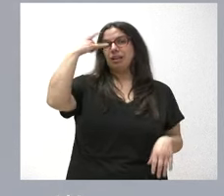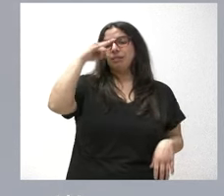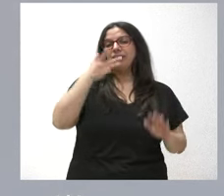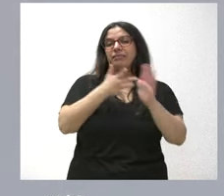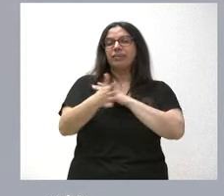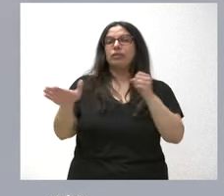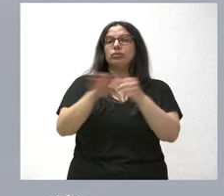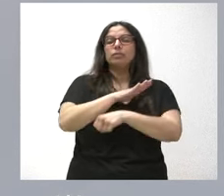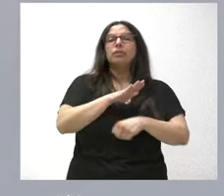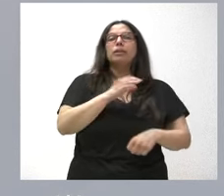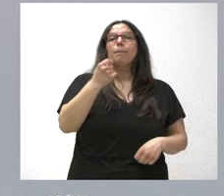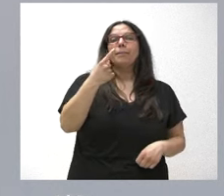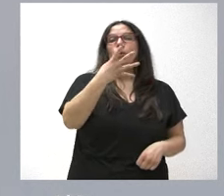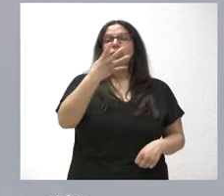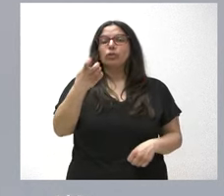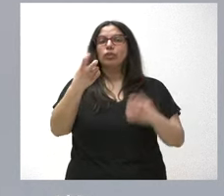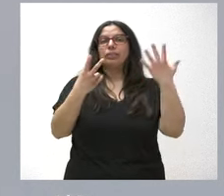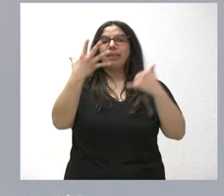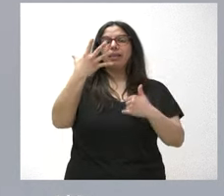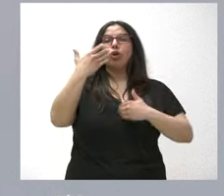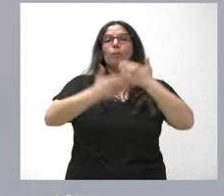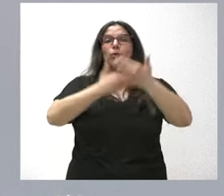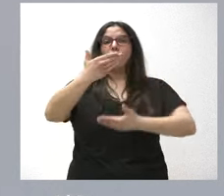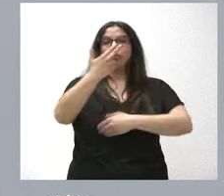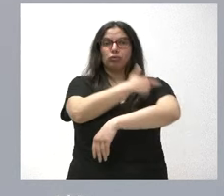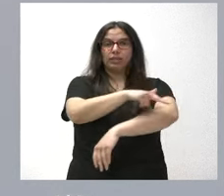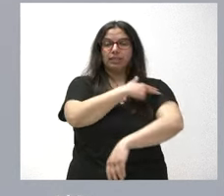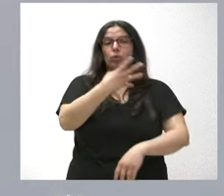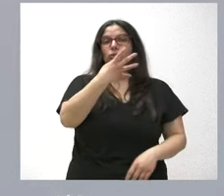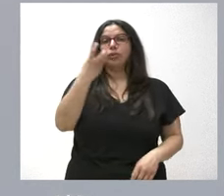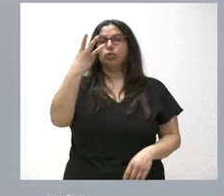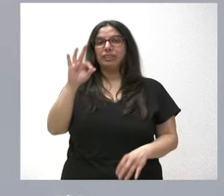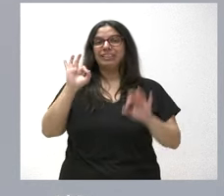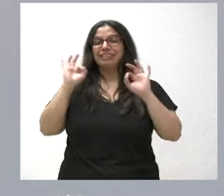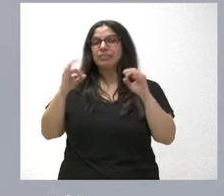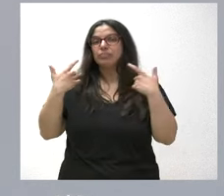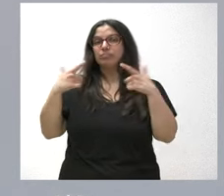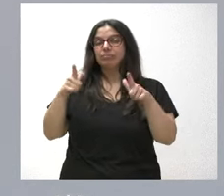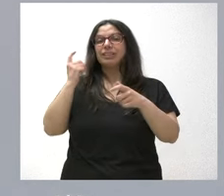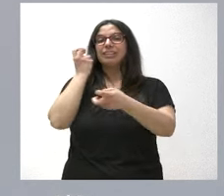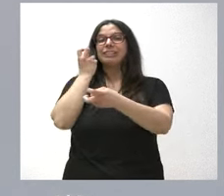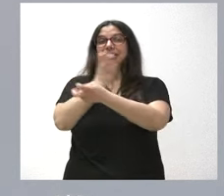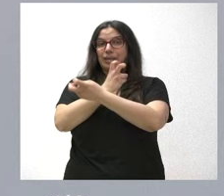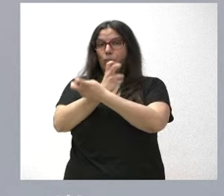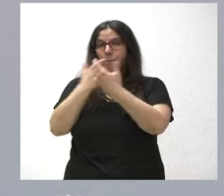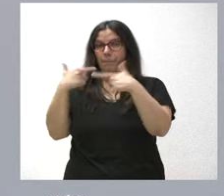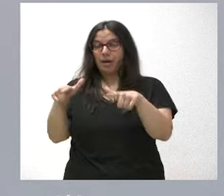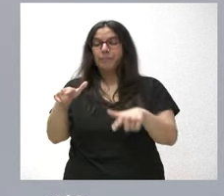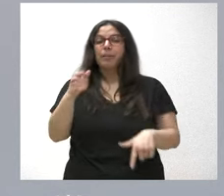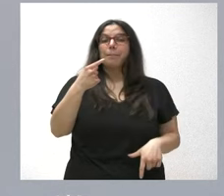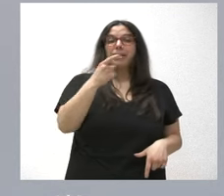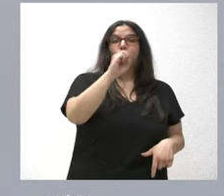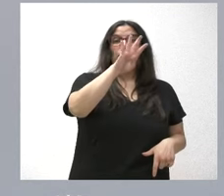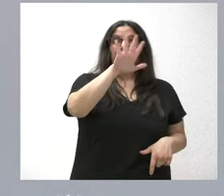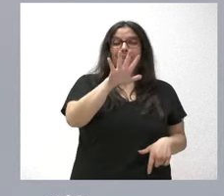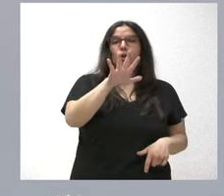total de 1.475 procesos sanitarios, 430 de ellos son traumatológicos y 1.045